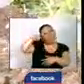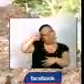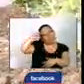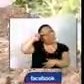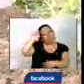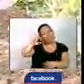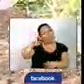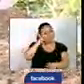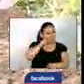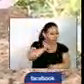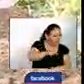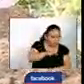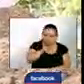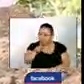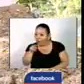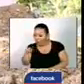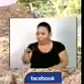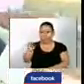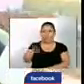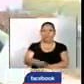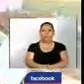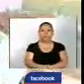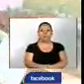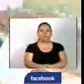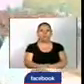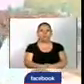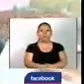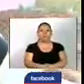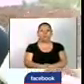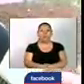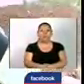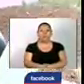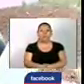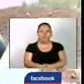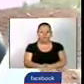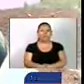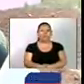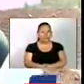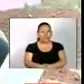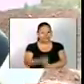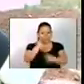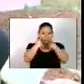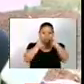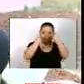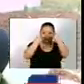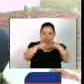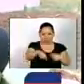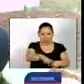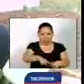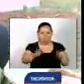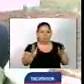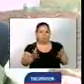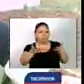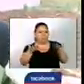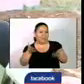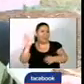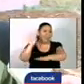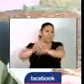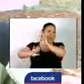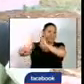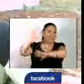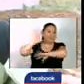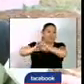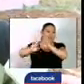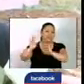por tanto andar viendo las cosas que sacaban a la verdad sí porque es muy sorprendente porque a las historias que hay